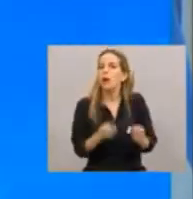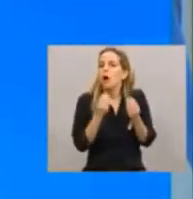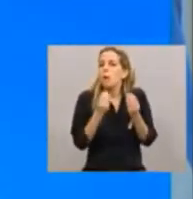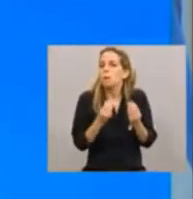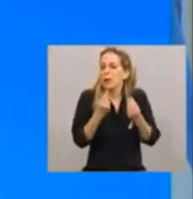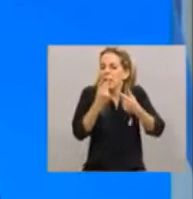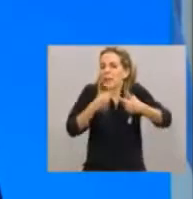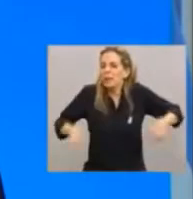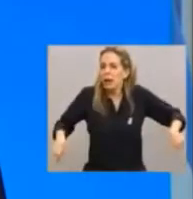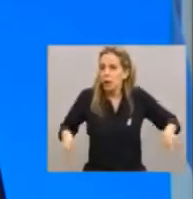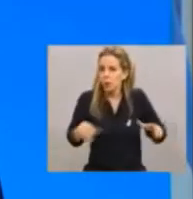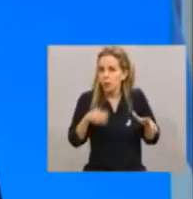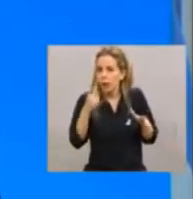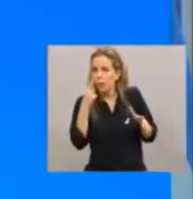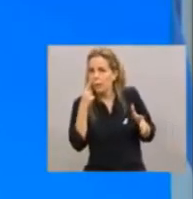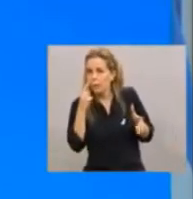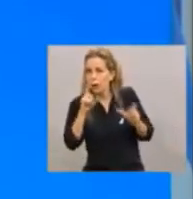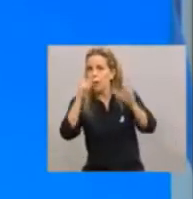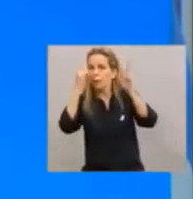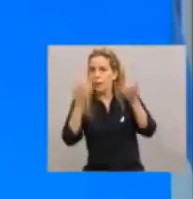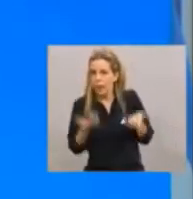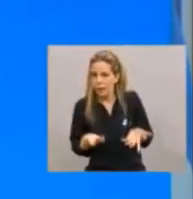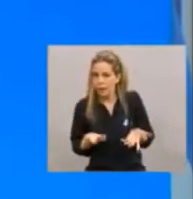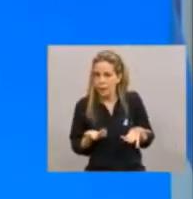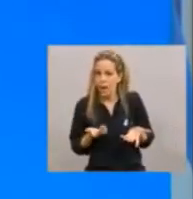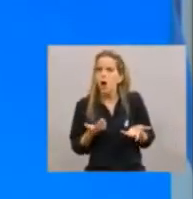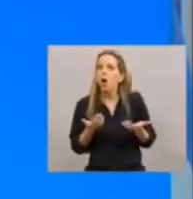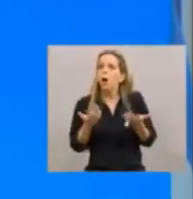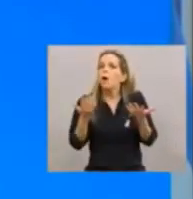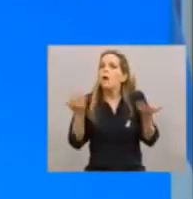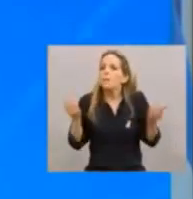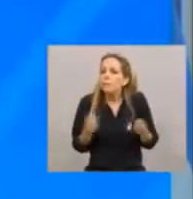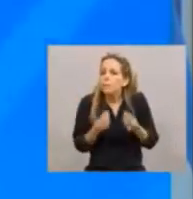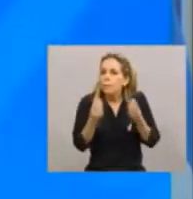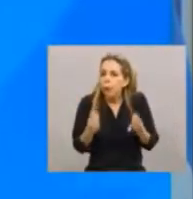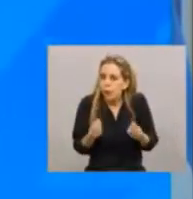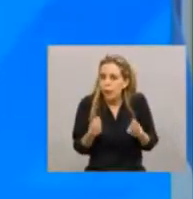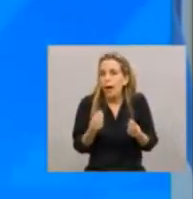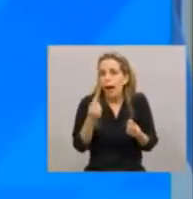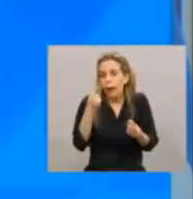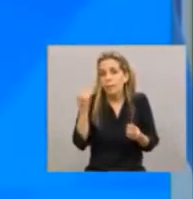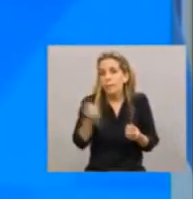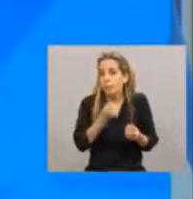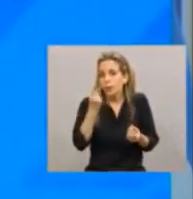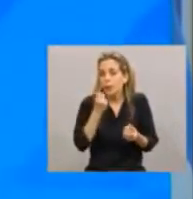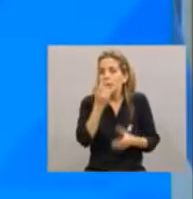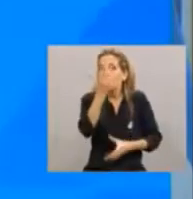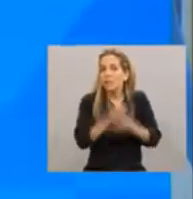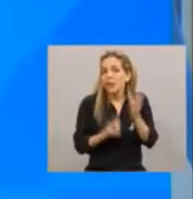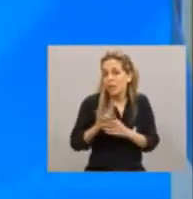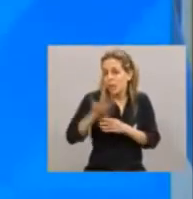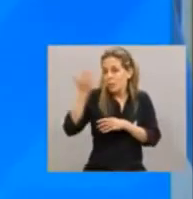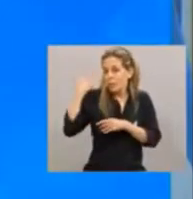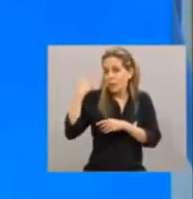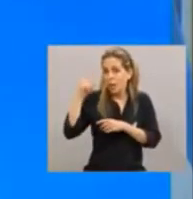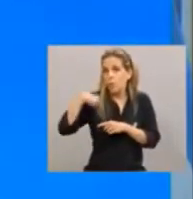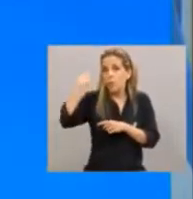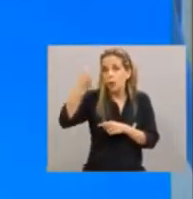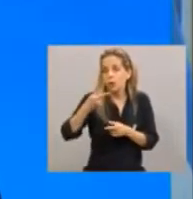cosas que nos pasaron y por qué no podemos volver a repetir errores que cometimos en el pasado